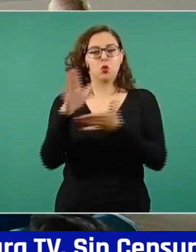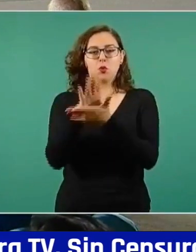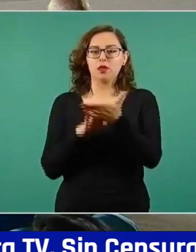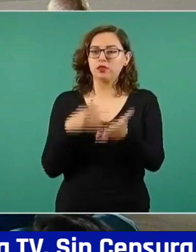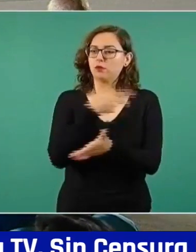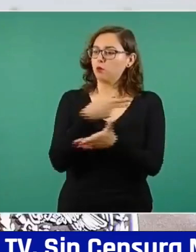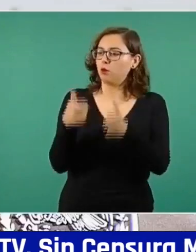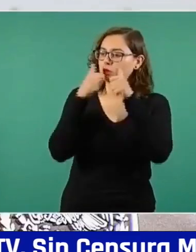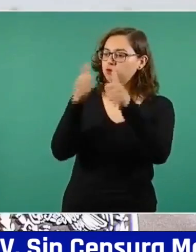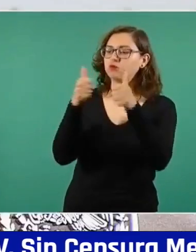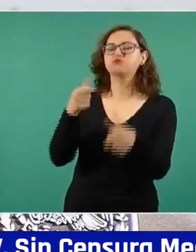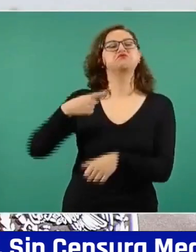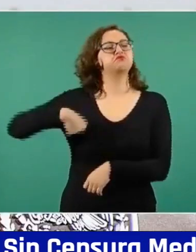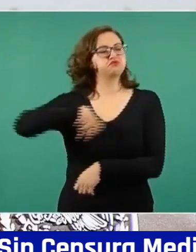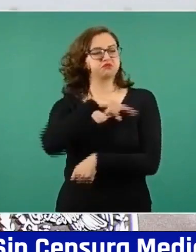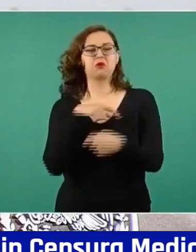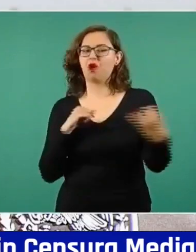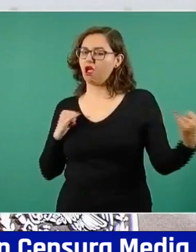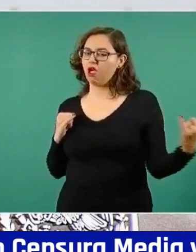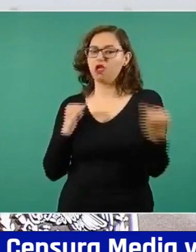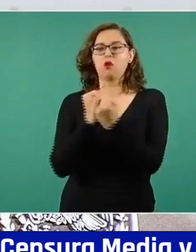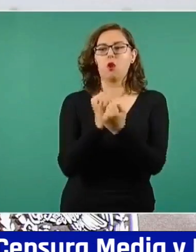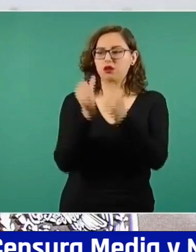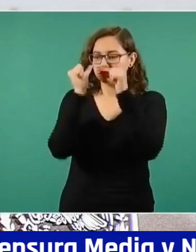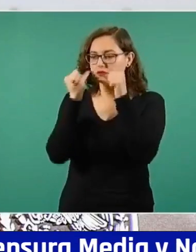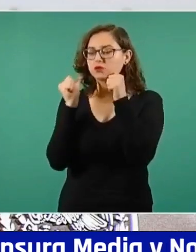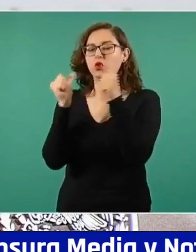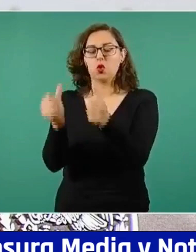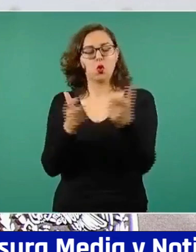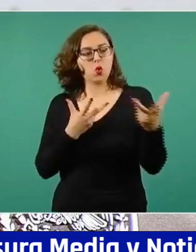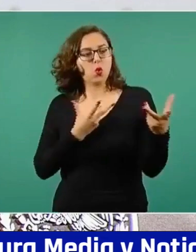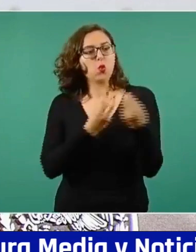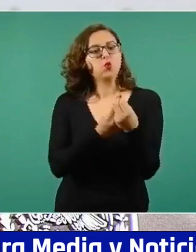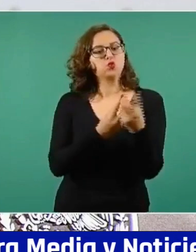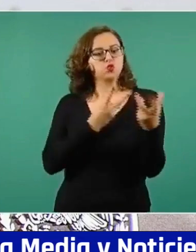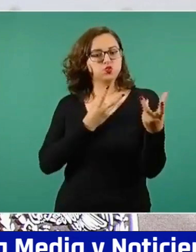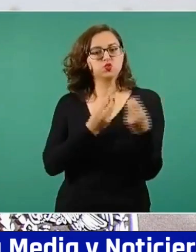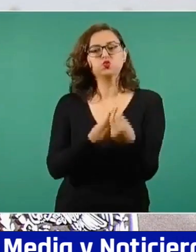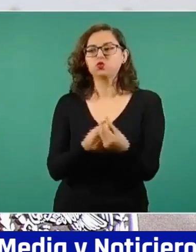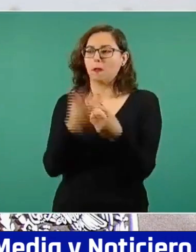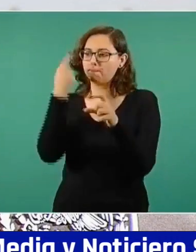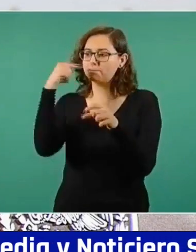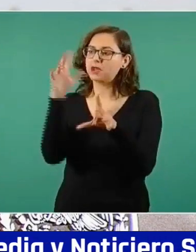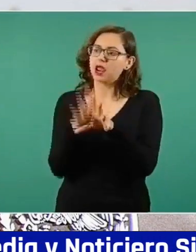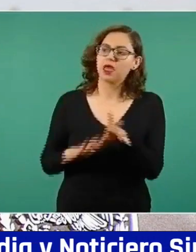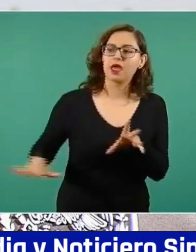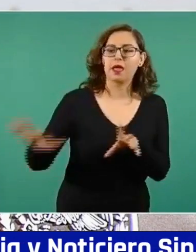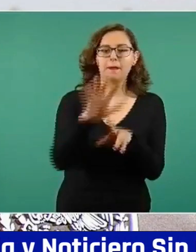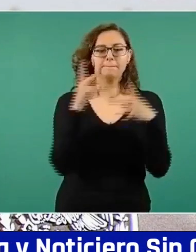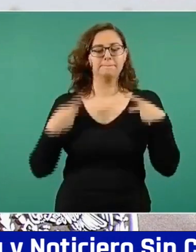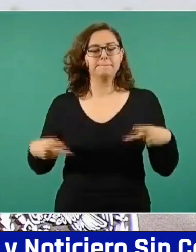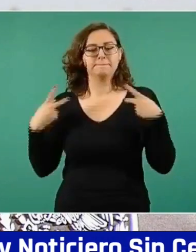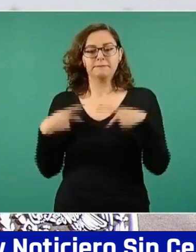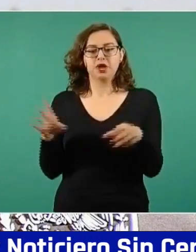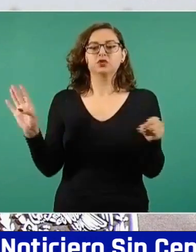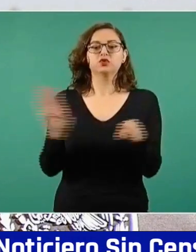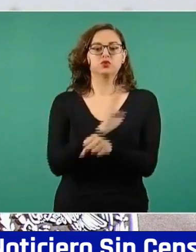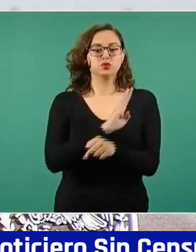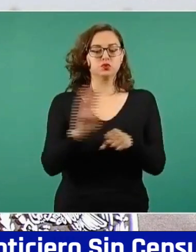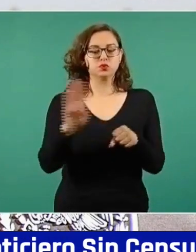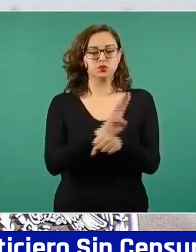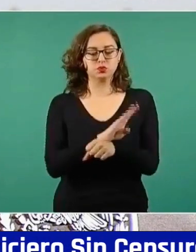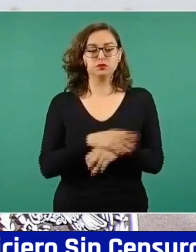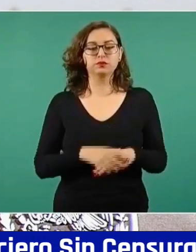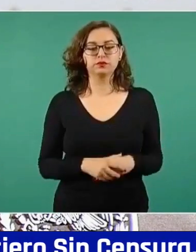Cruz Roja Mexicana. Trabajamos siempre sumando con usted en favor del bienestar de la gente. Quiero agradecerle todas